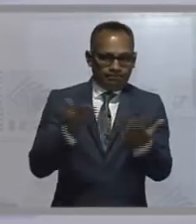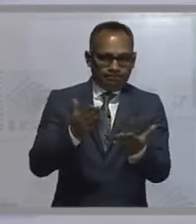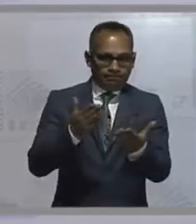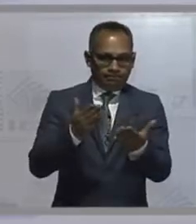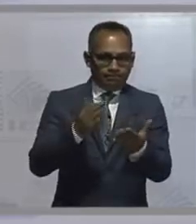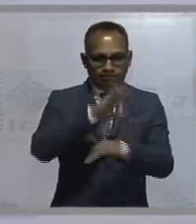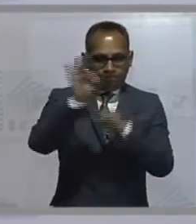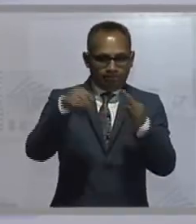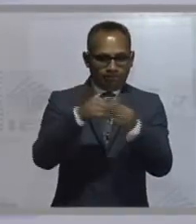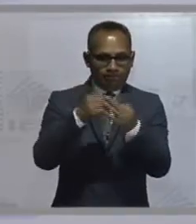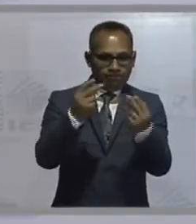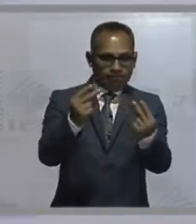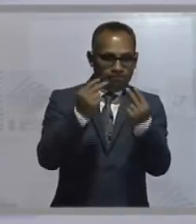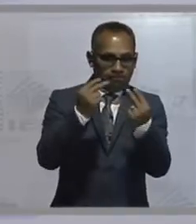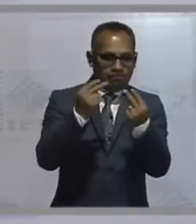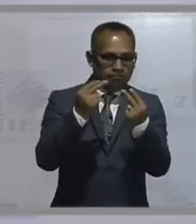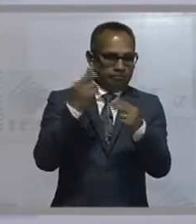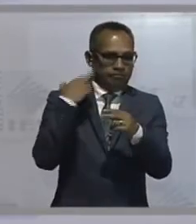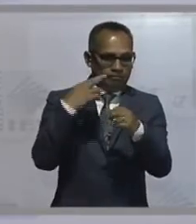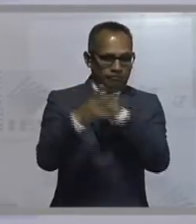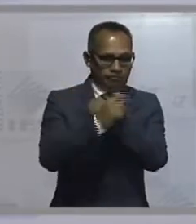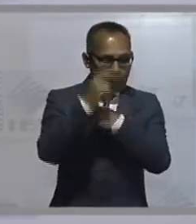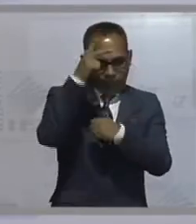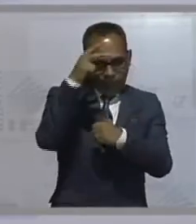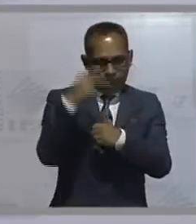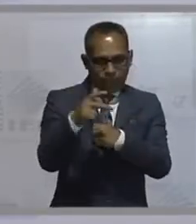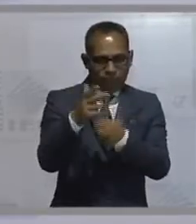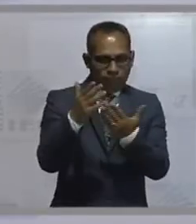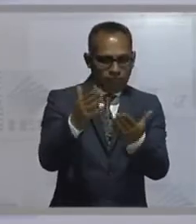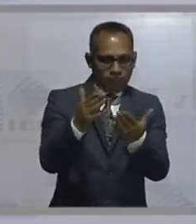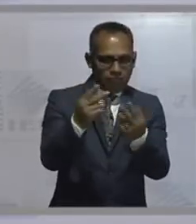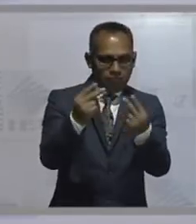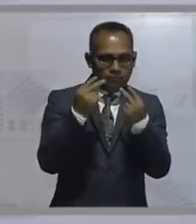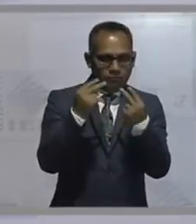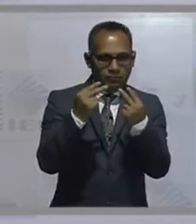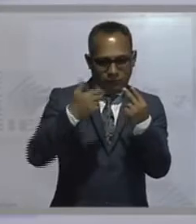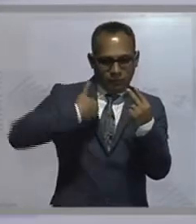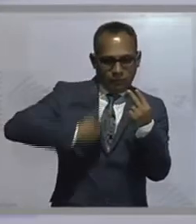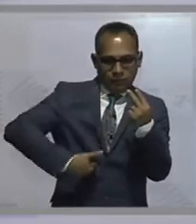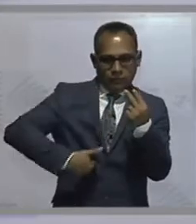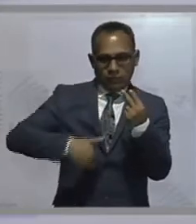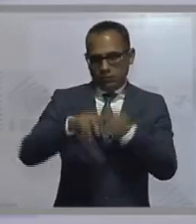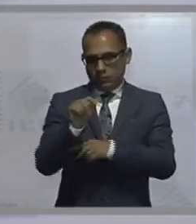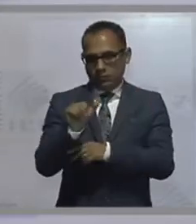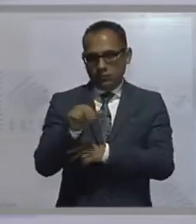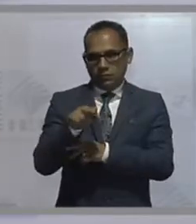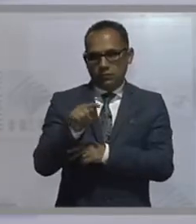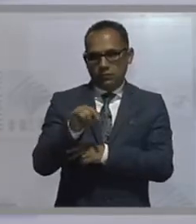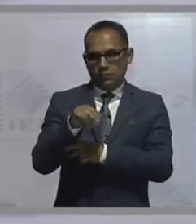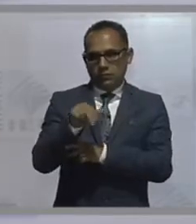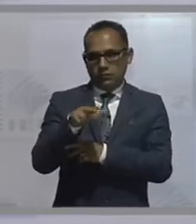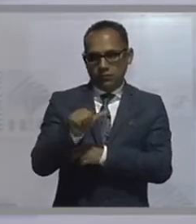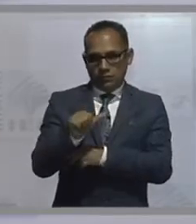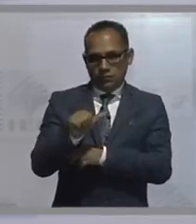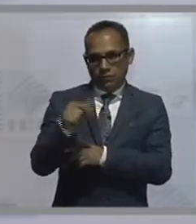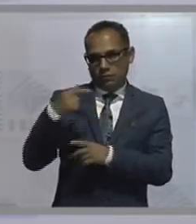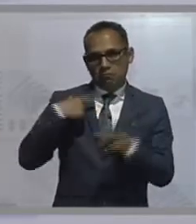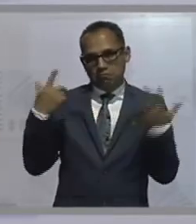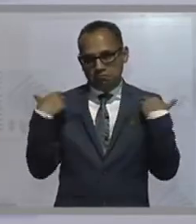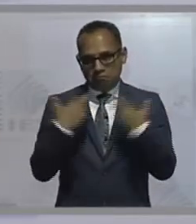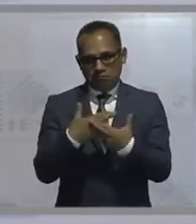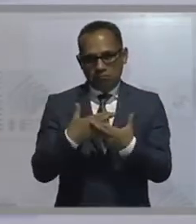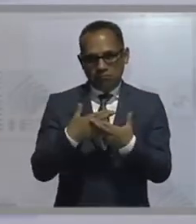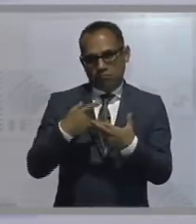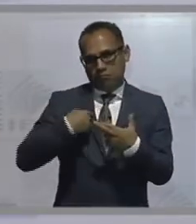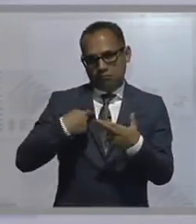de radio y televisión de hidalgo su servidora tatiana ángeles moreno soy de actopan de profesión bióloga con